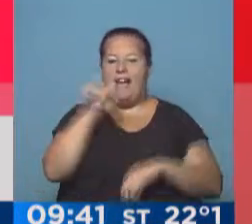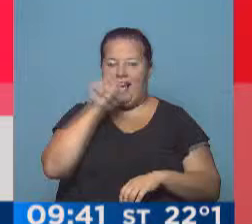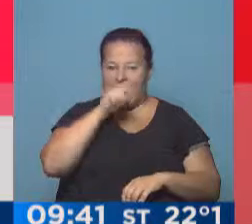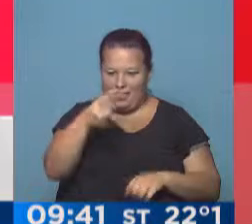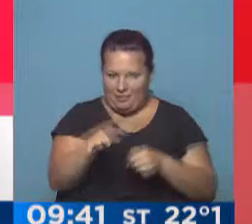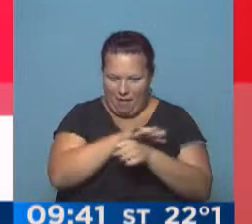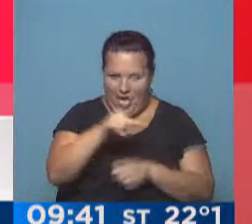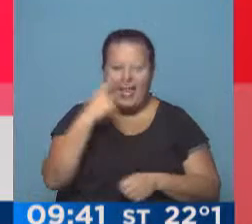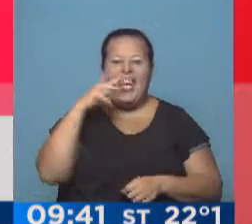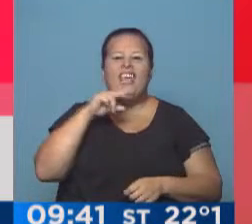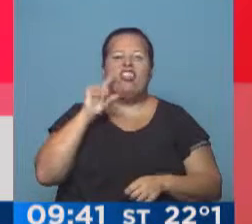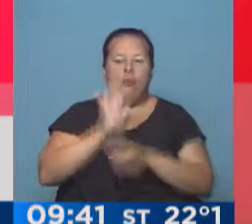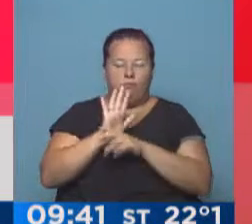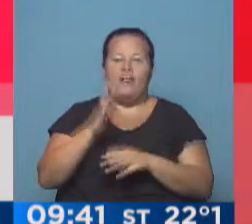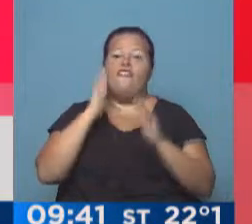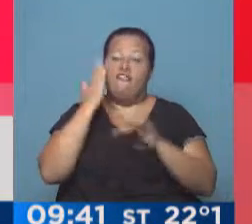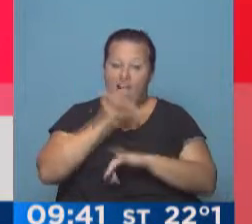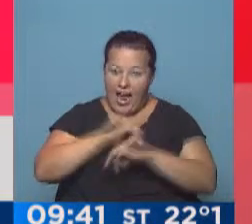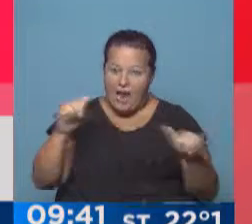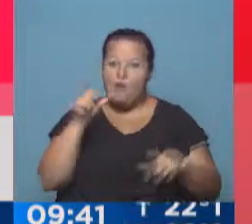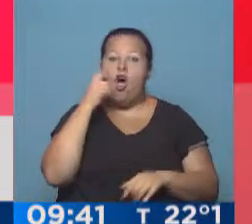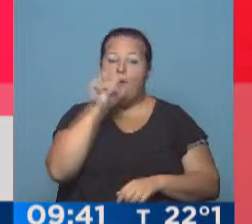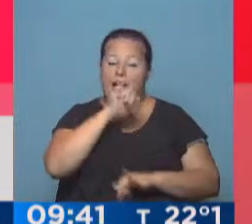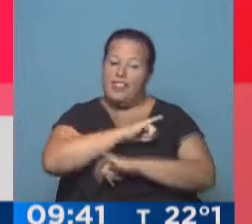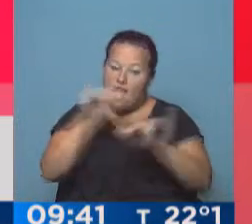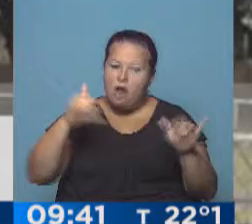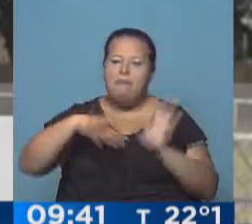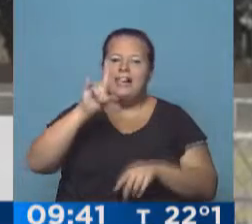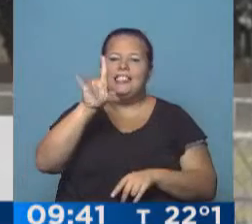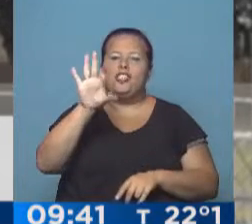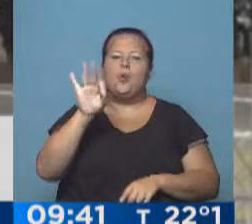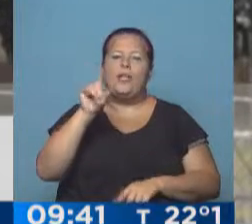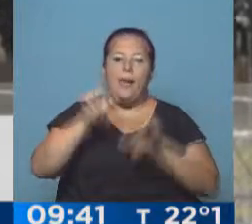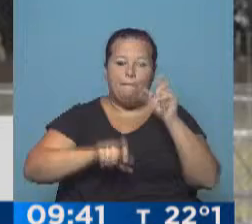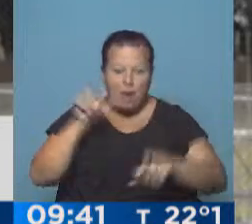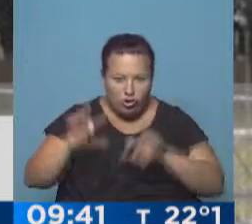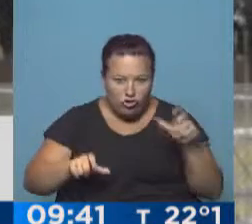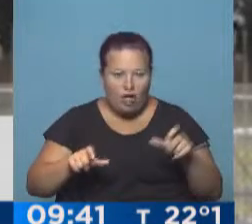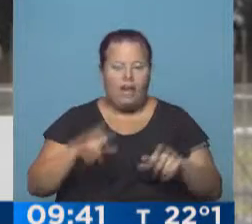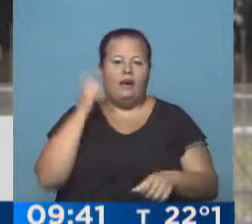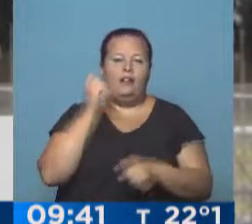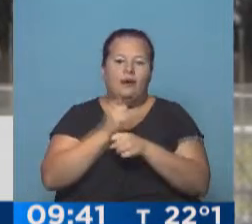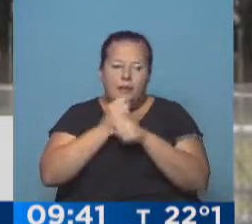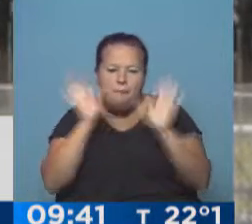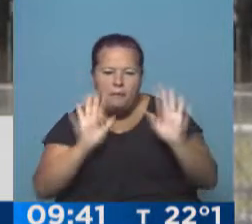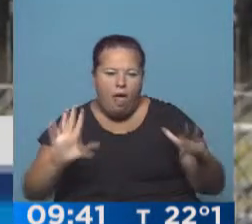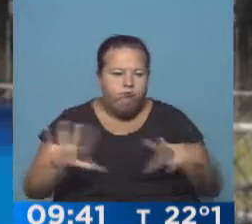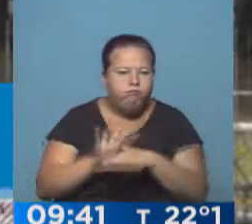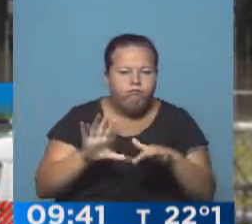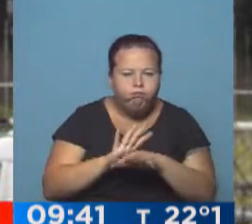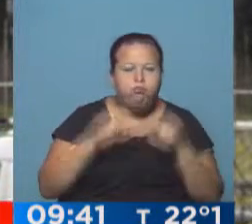a través de su página de facebook el músico informó que más de 150 personas están ultimando los detalles